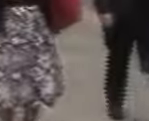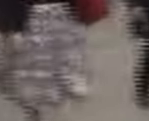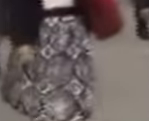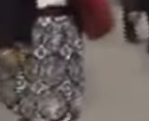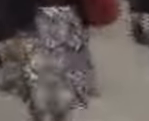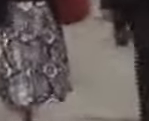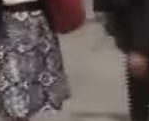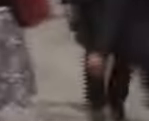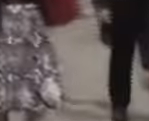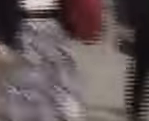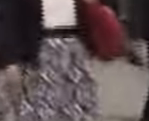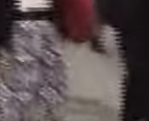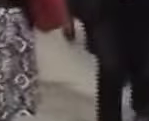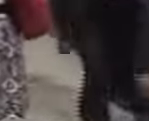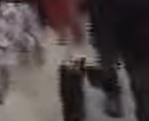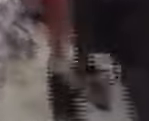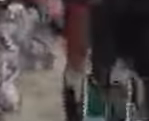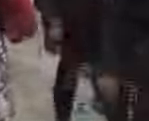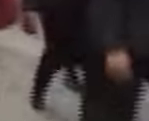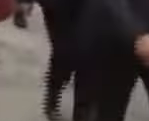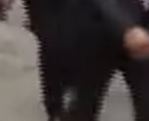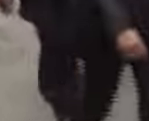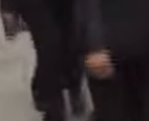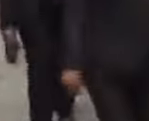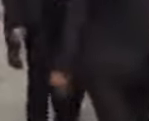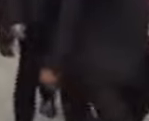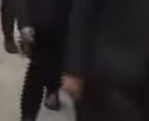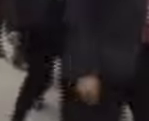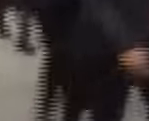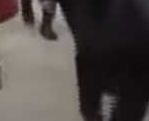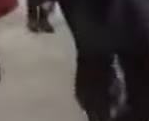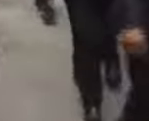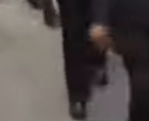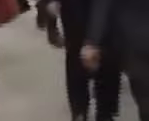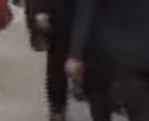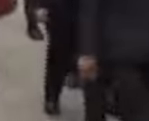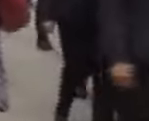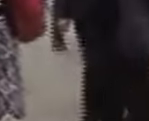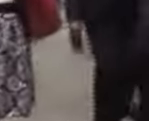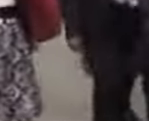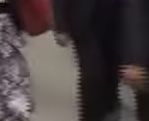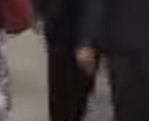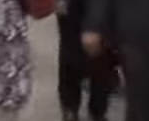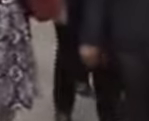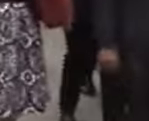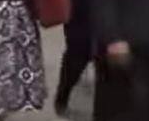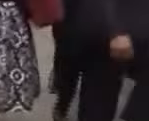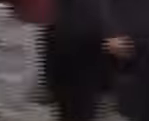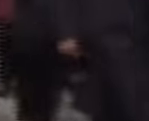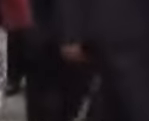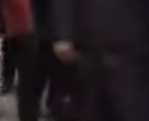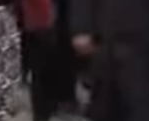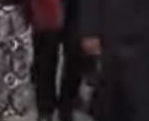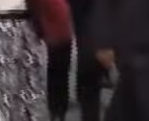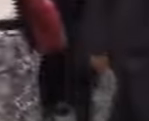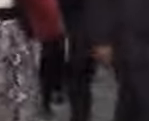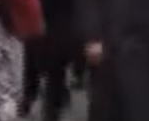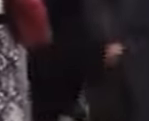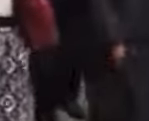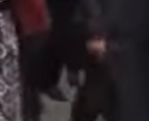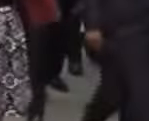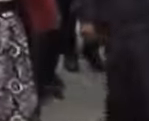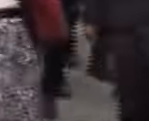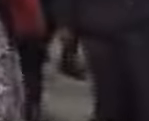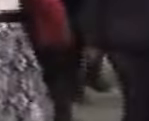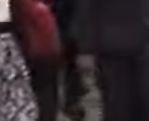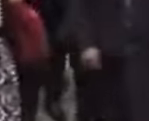Acaba de sonreír, entonces nuestras cámaras, ha levantado la mano, ellas se siguen avanzando aquí por el jirón Junín. El presidente